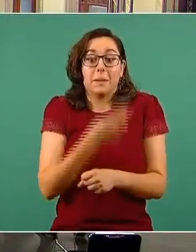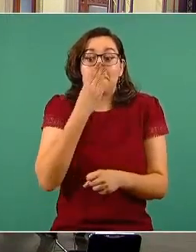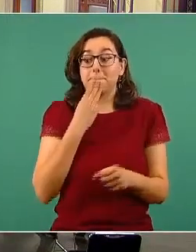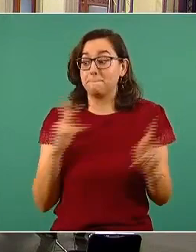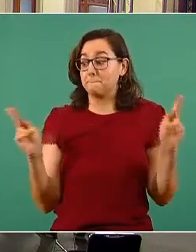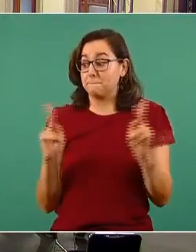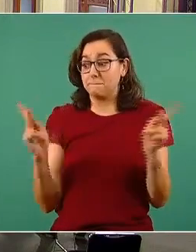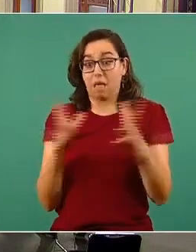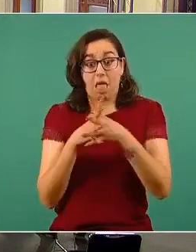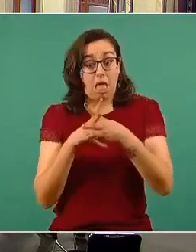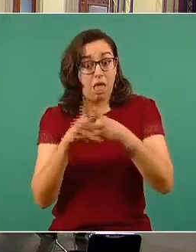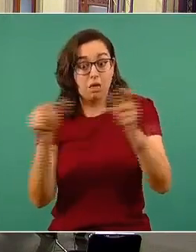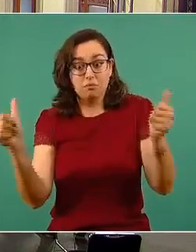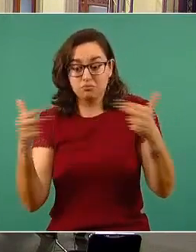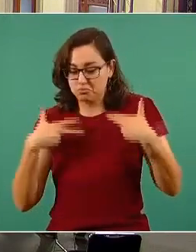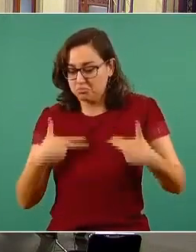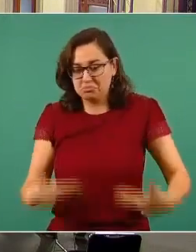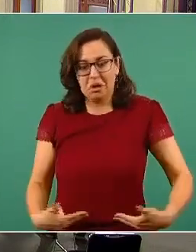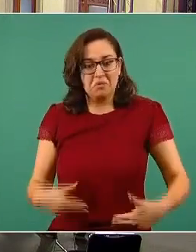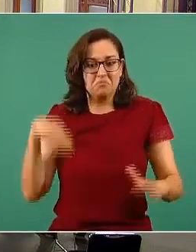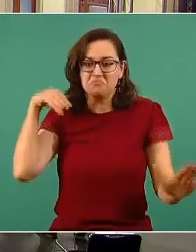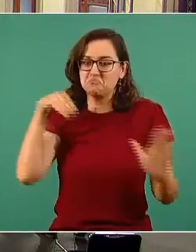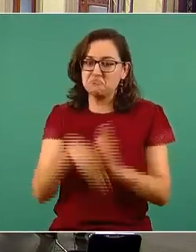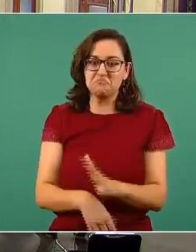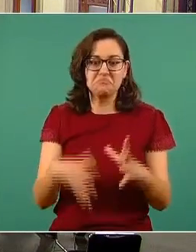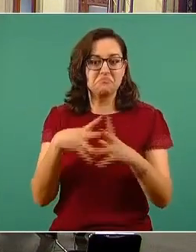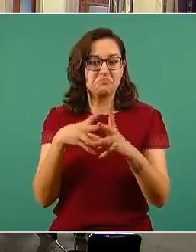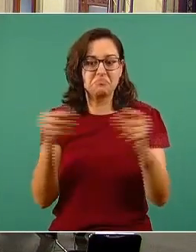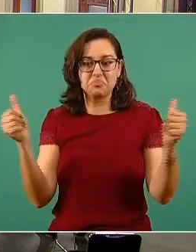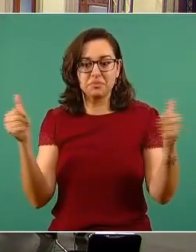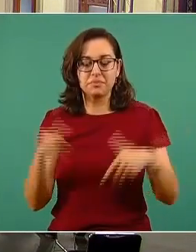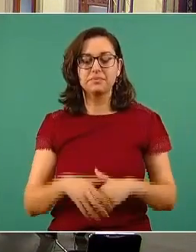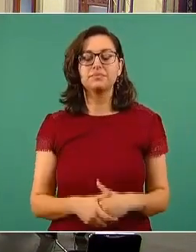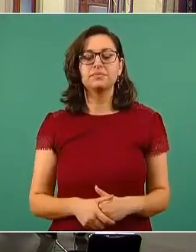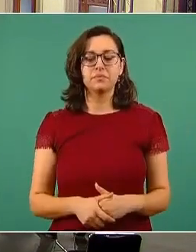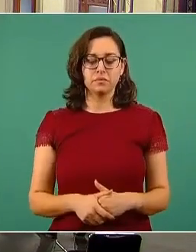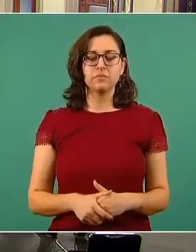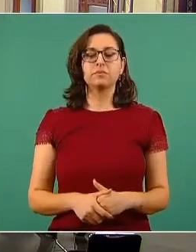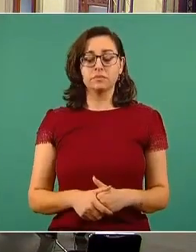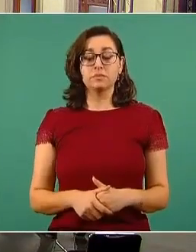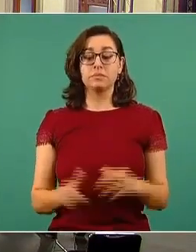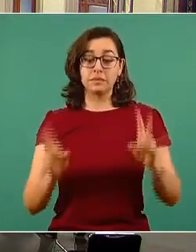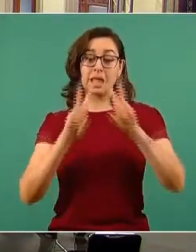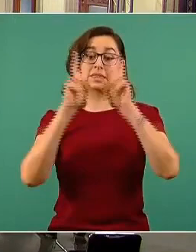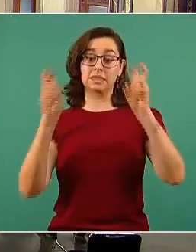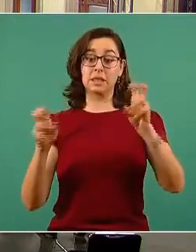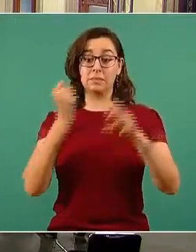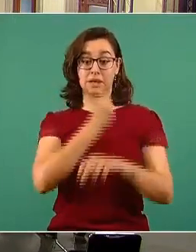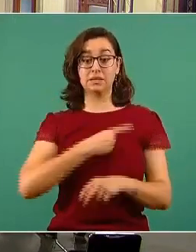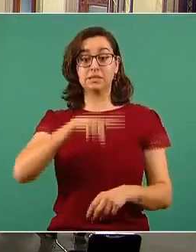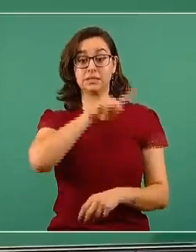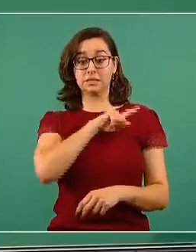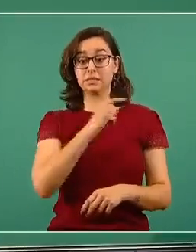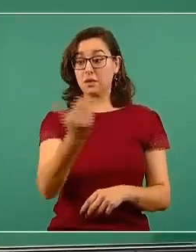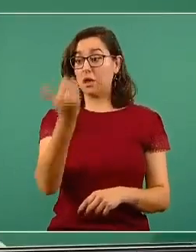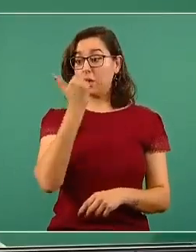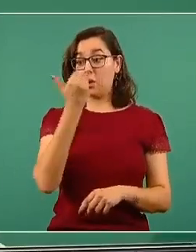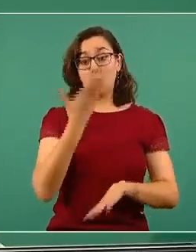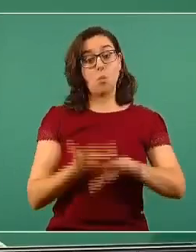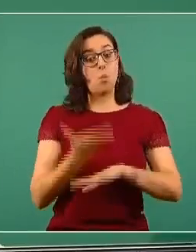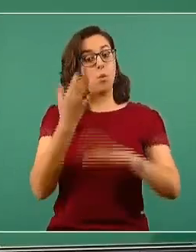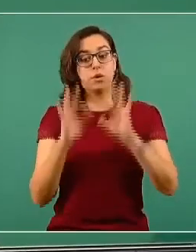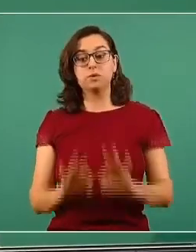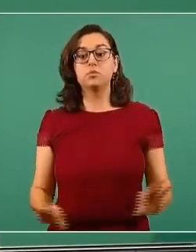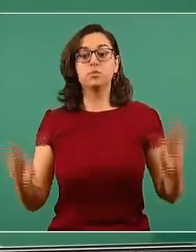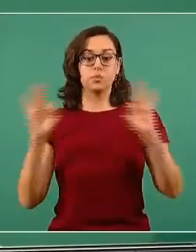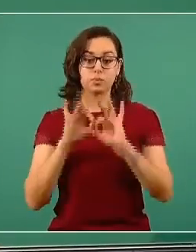humano no existiría. Gracias. Muchas gracias, Liliana. Indiscutiblemente el tema de salud alimentaria es un tema de alta prioridad para